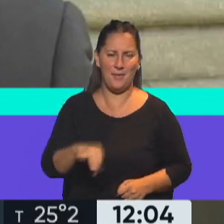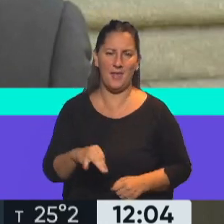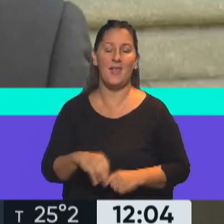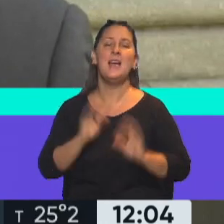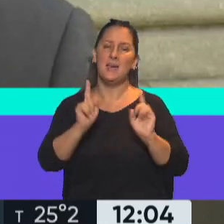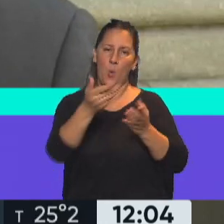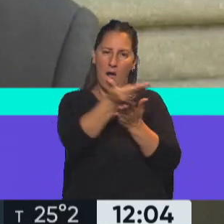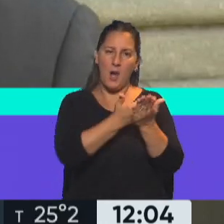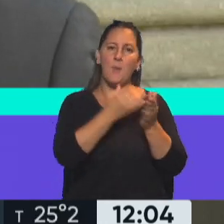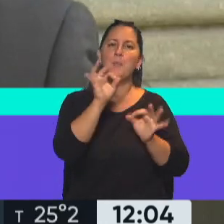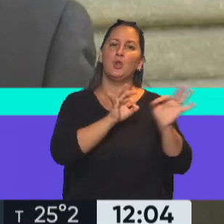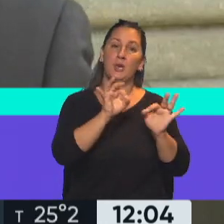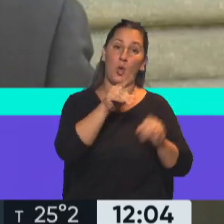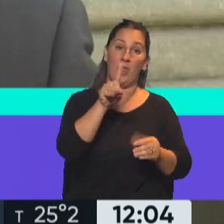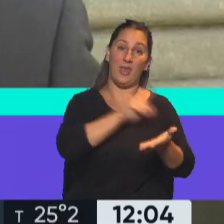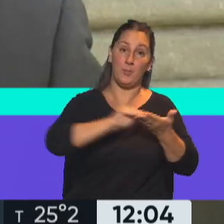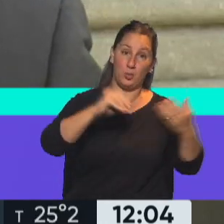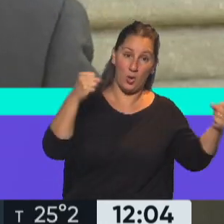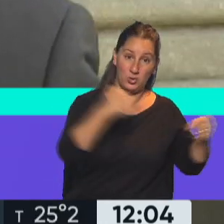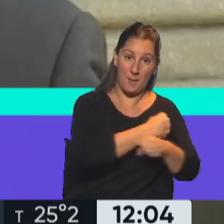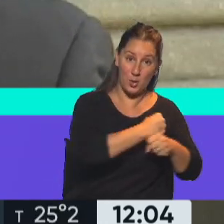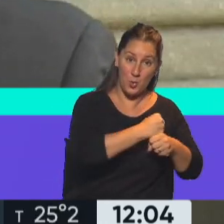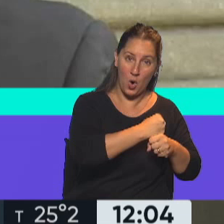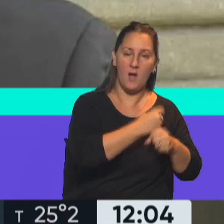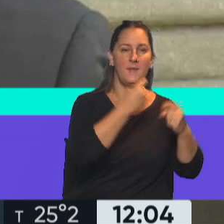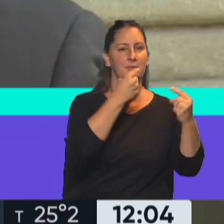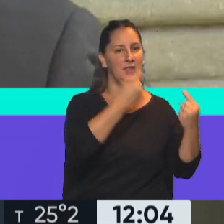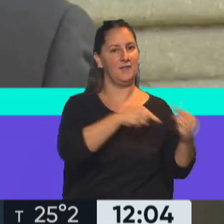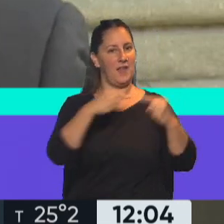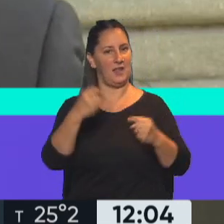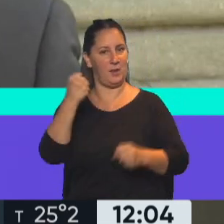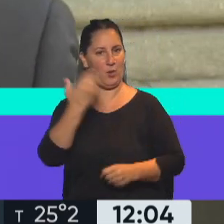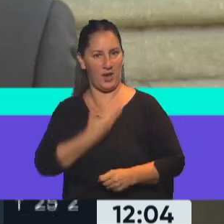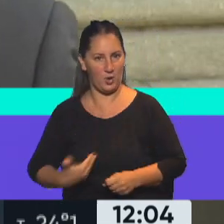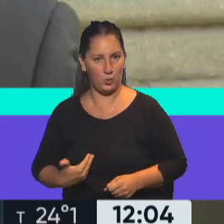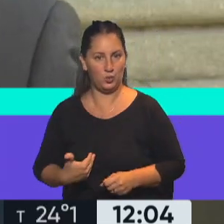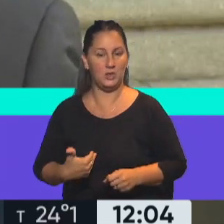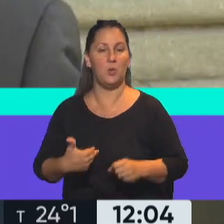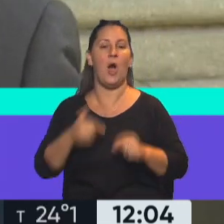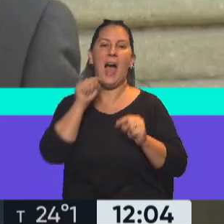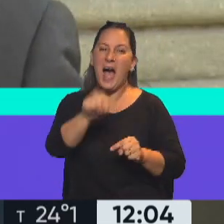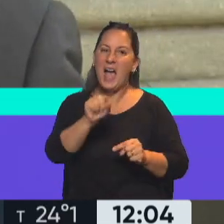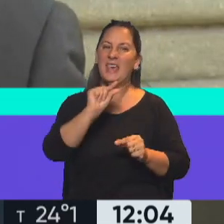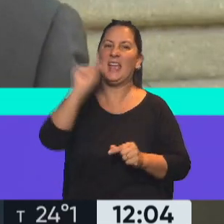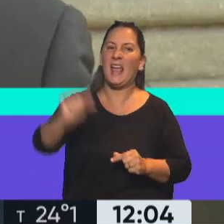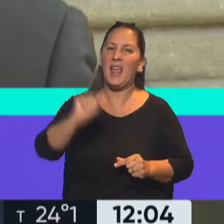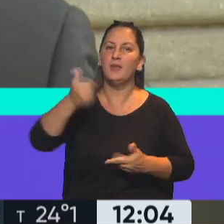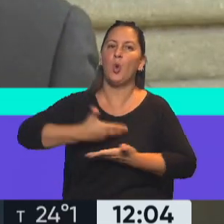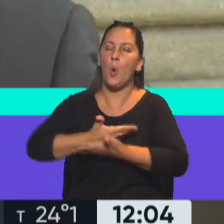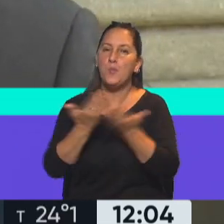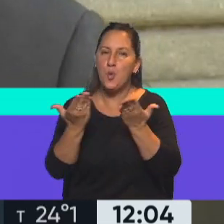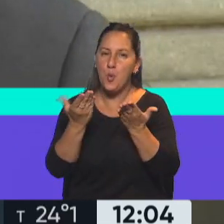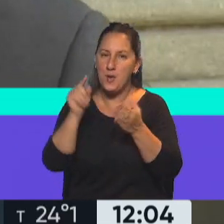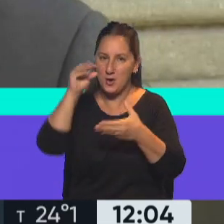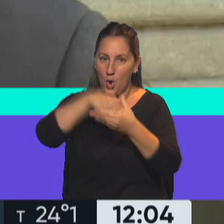obviamente el proyecto que se aprobó en diputados difiere de lo que venía del Poder Ejecutivo, ahí se aprueba una operación de crédito público para de alguna